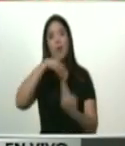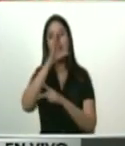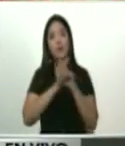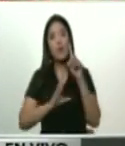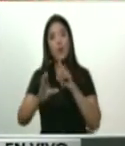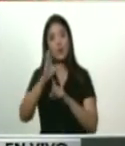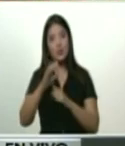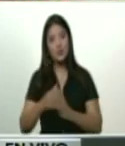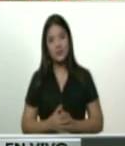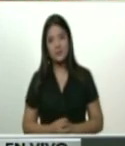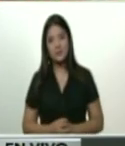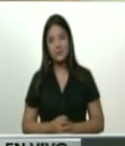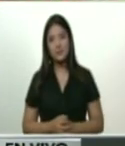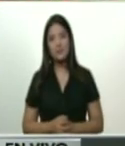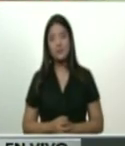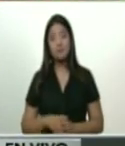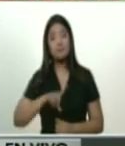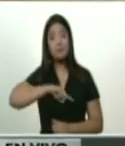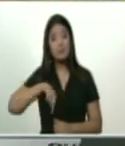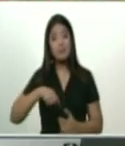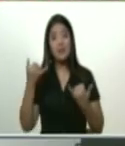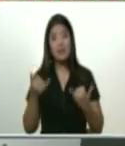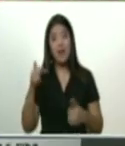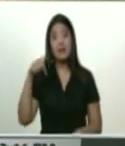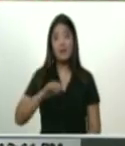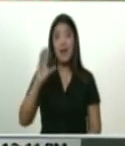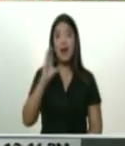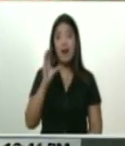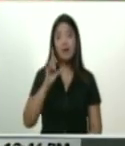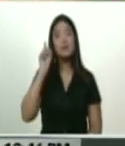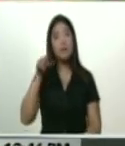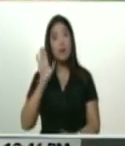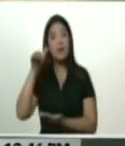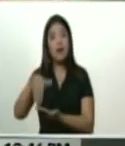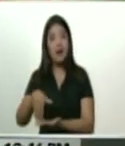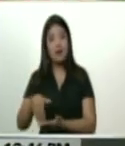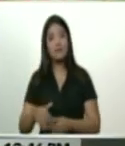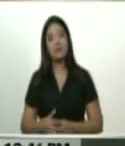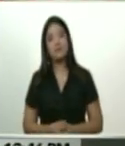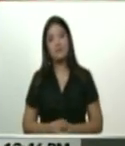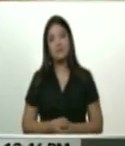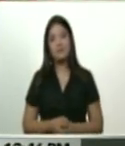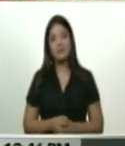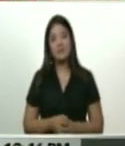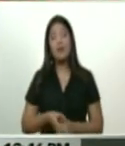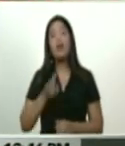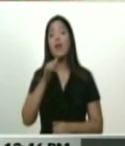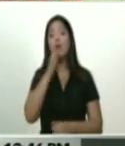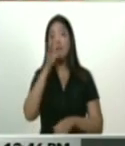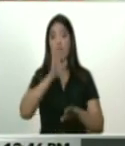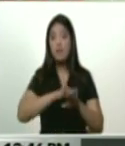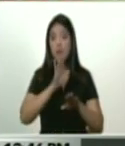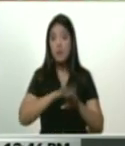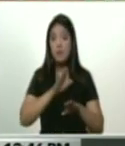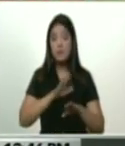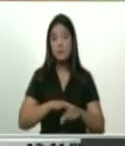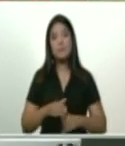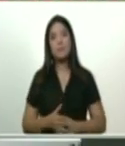cultural que estamos adelantando tanto en Caracas como en Maracay. También debo informar, Jorge,